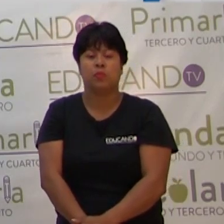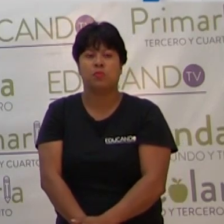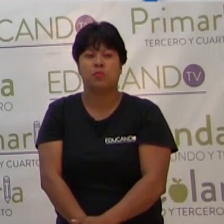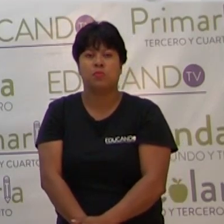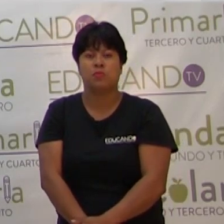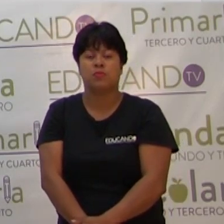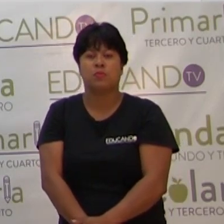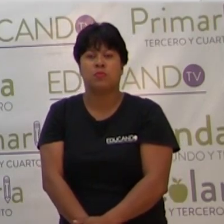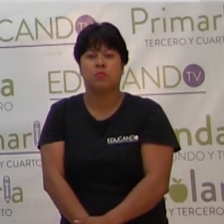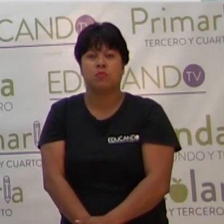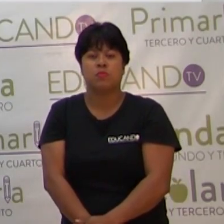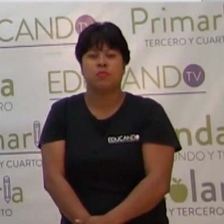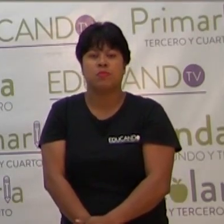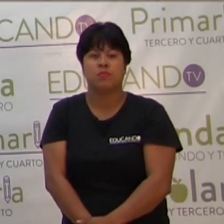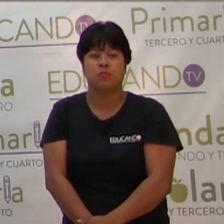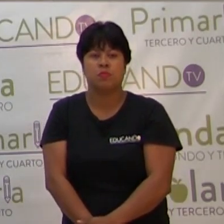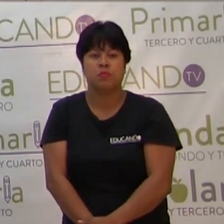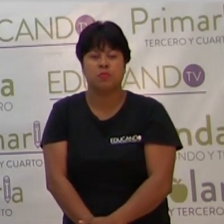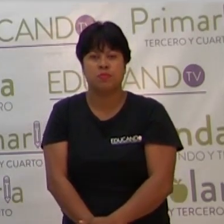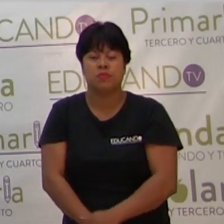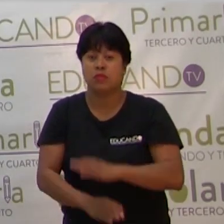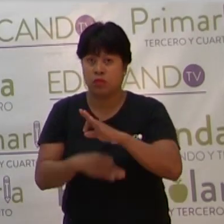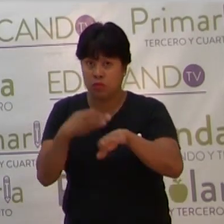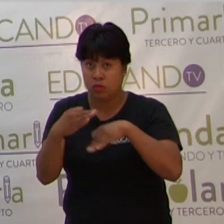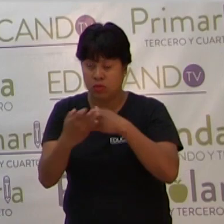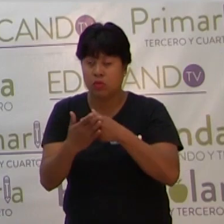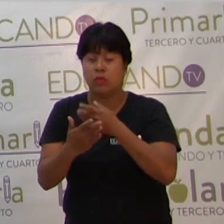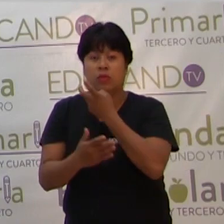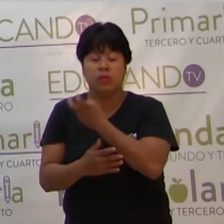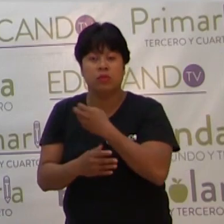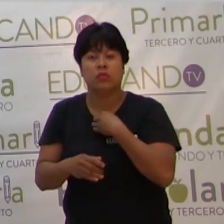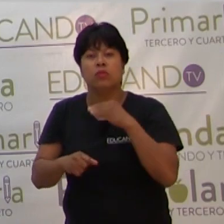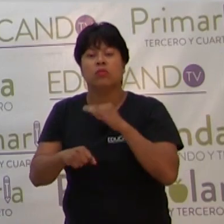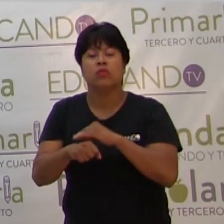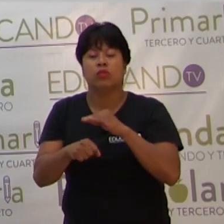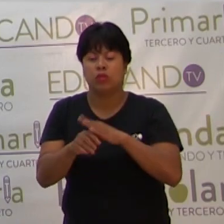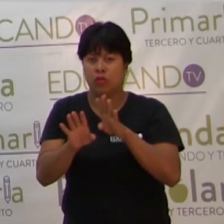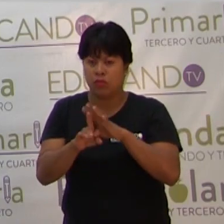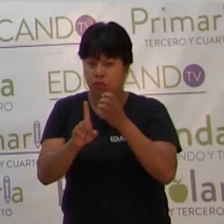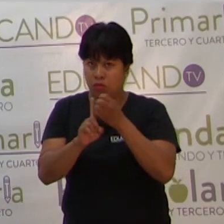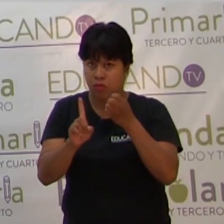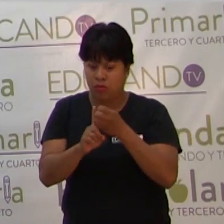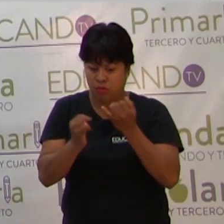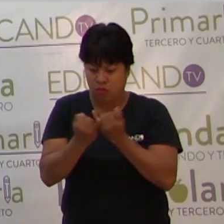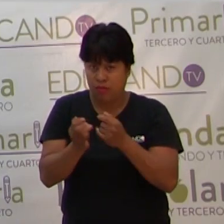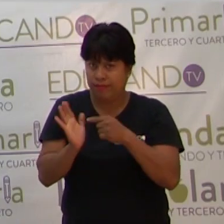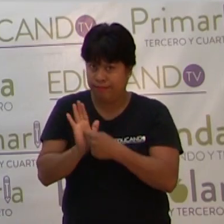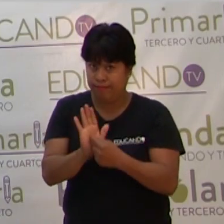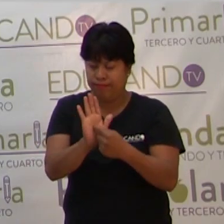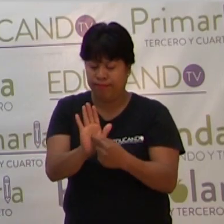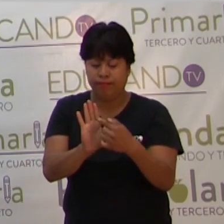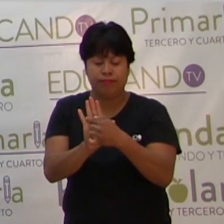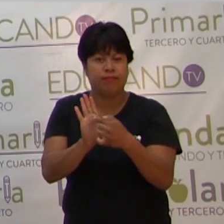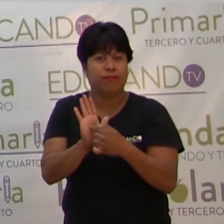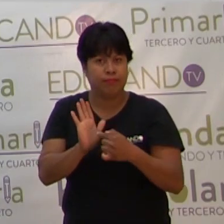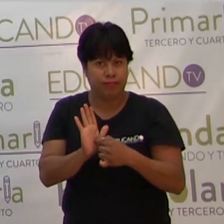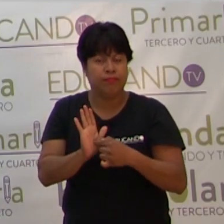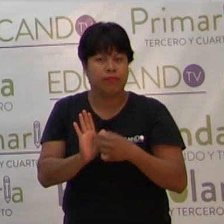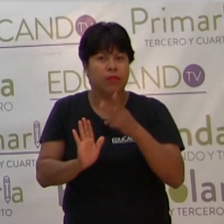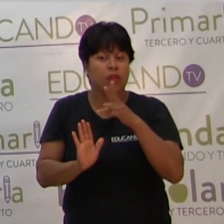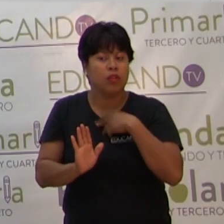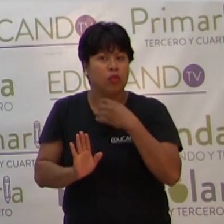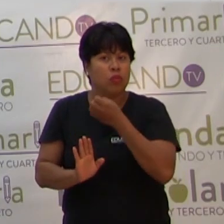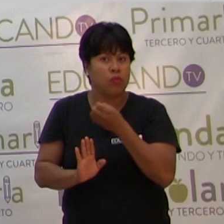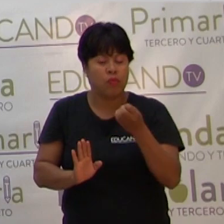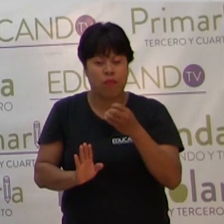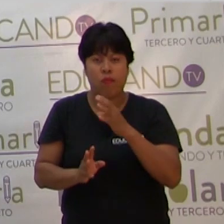1017. Ahí está. Todo lo estoy poniendo en orden, sí, en la calculadora, pero no estoy